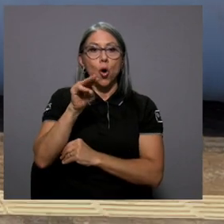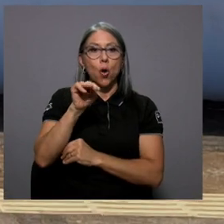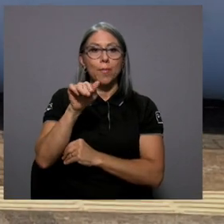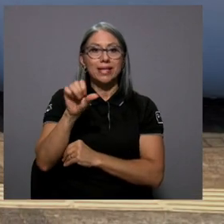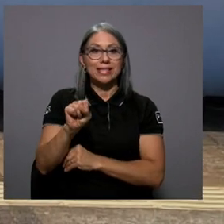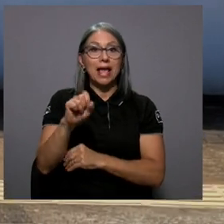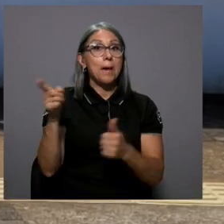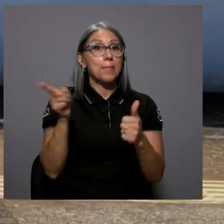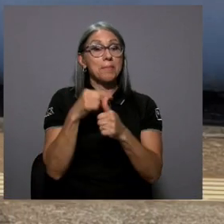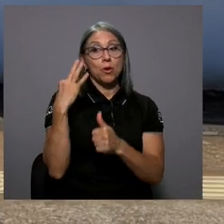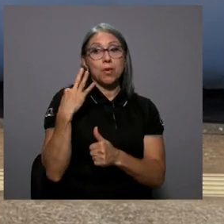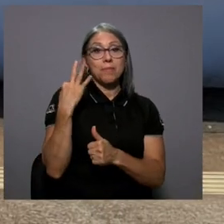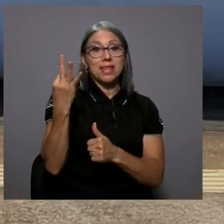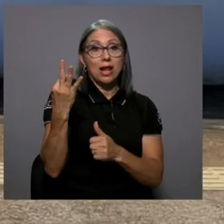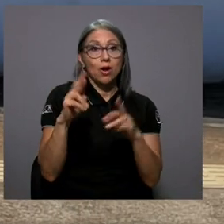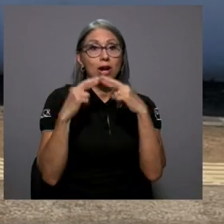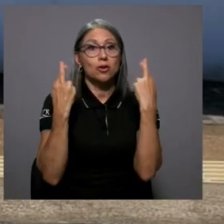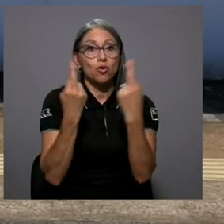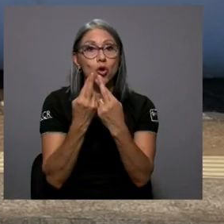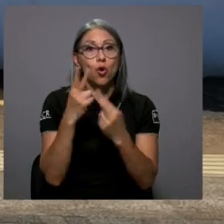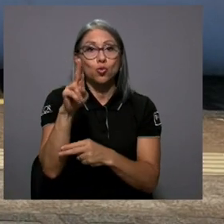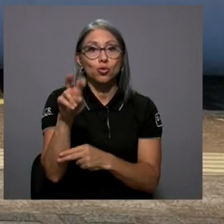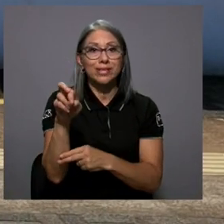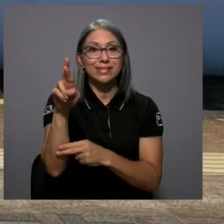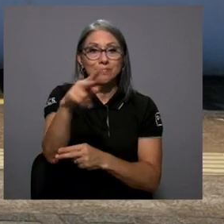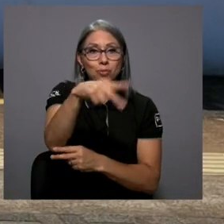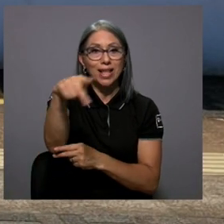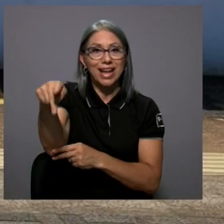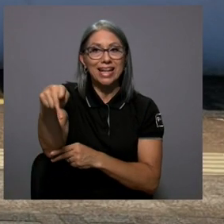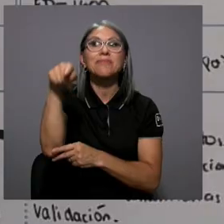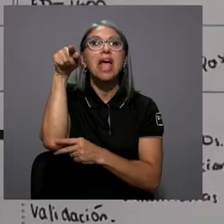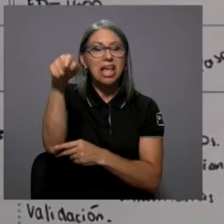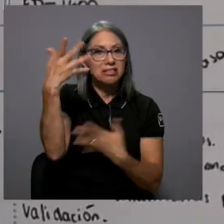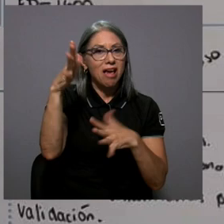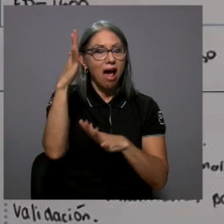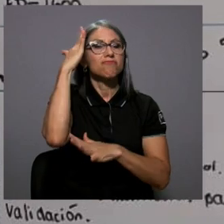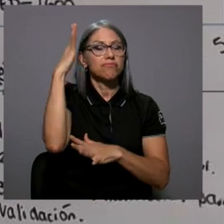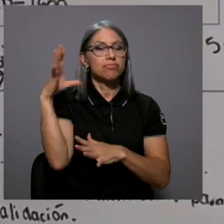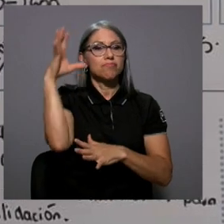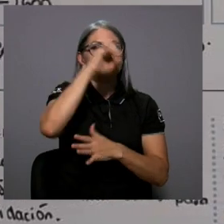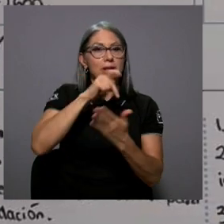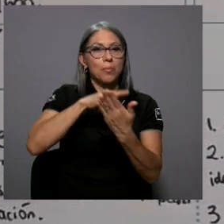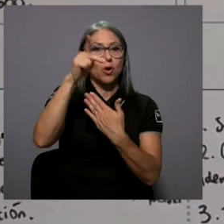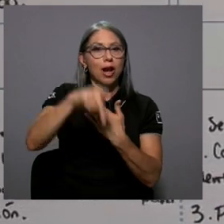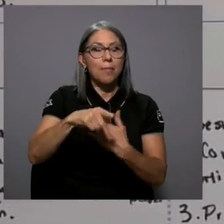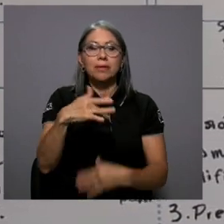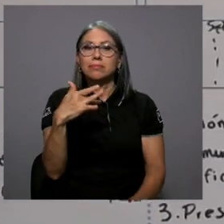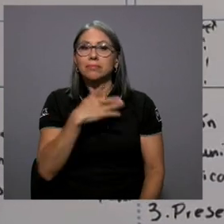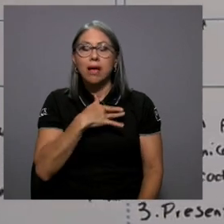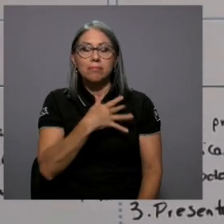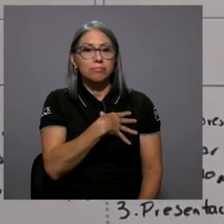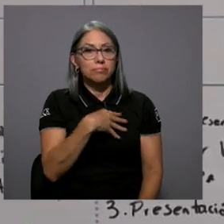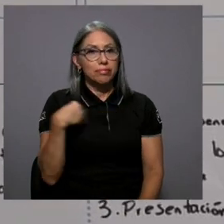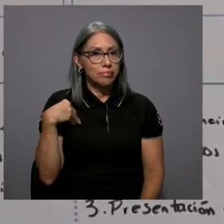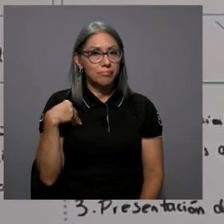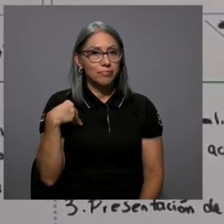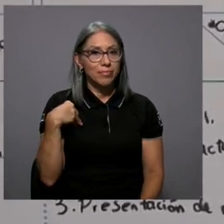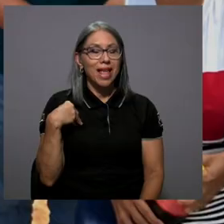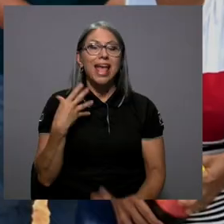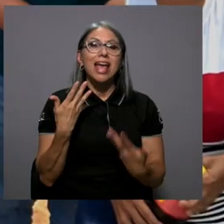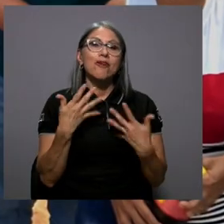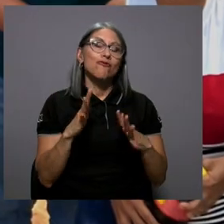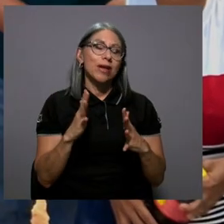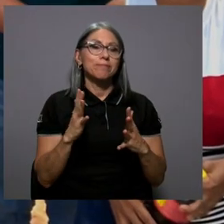una reunión a la sede en Punta Arenas, ahí ya conocí al programa, me fascinó, me gustó. Fue el